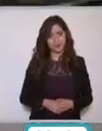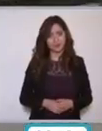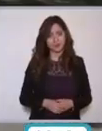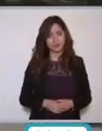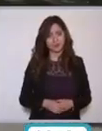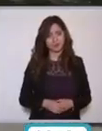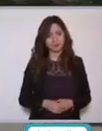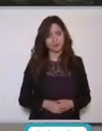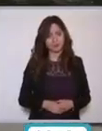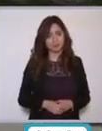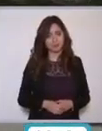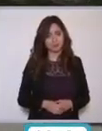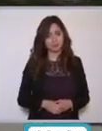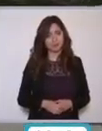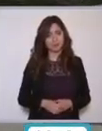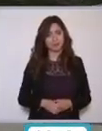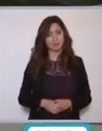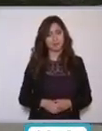Y bueno, pues resulta que